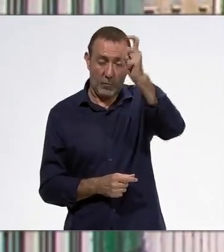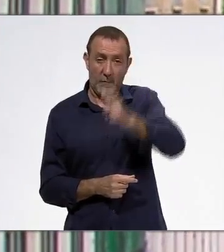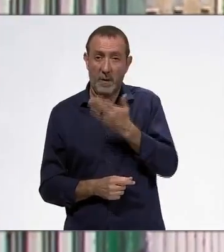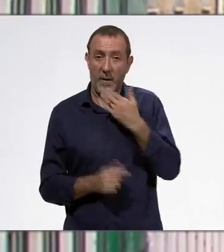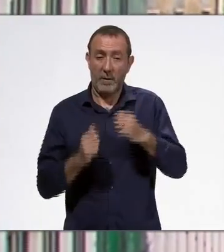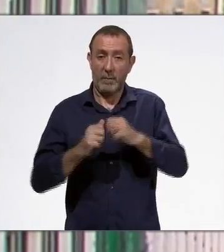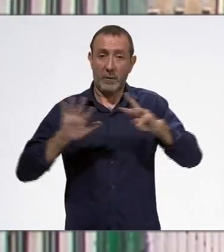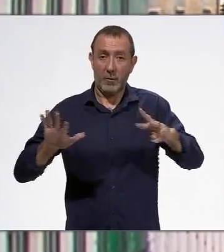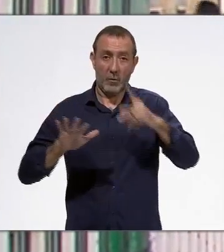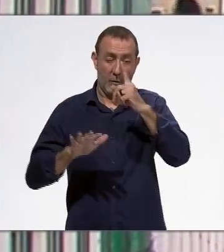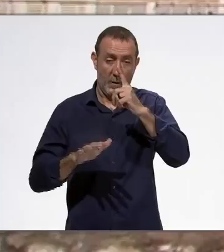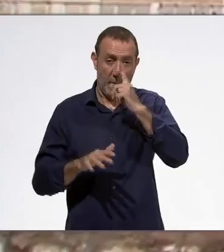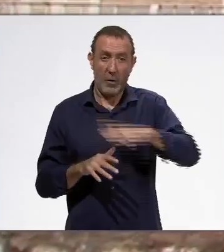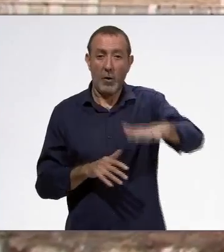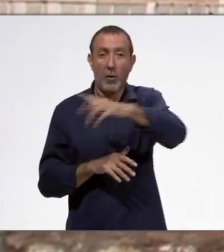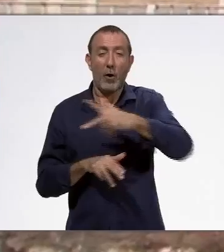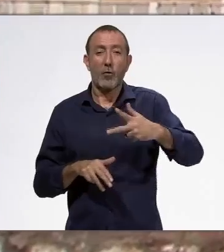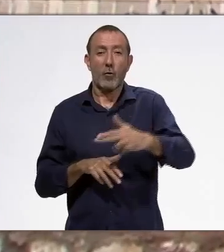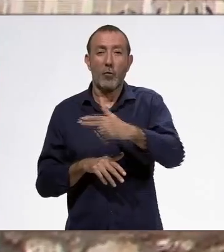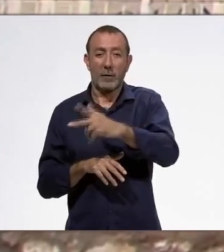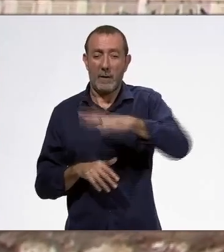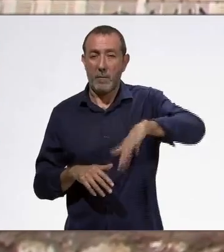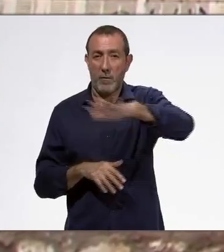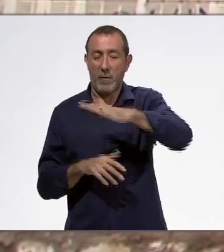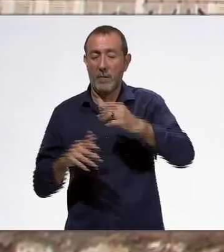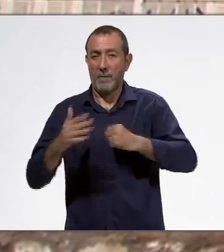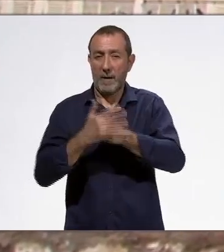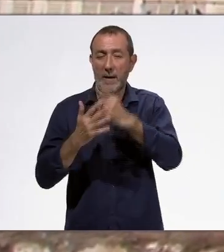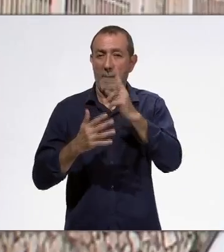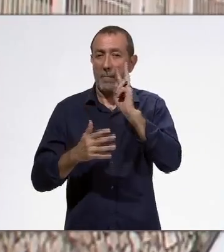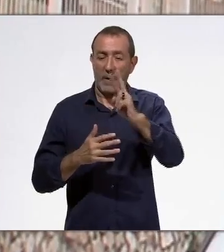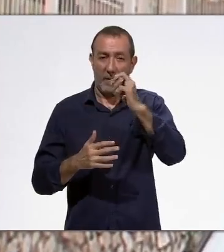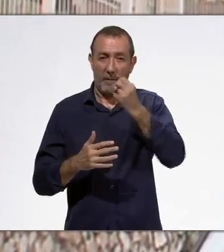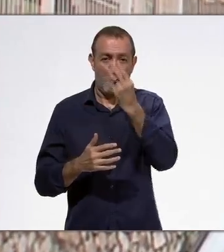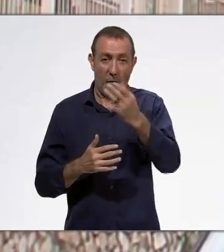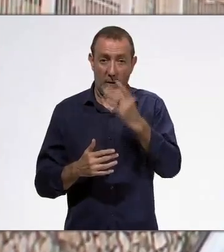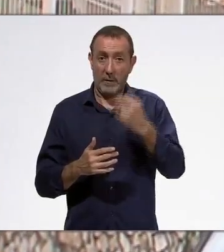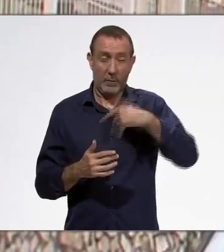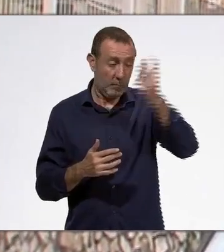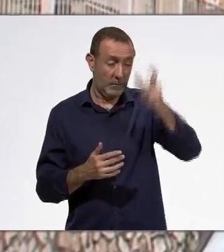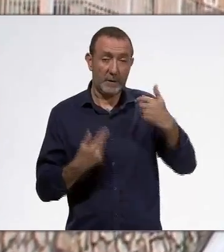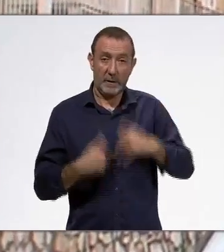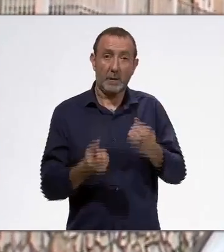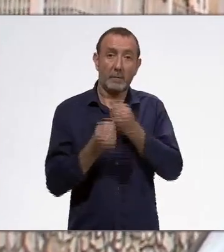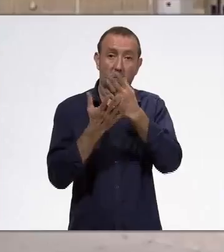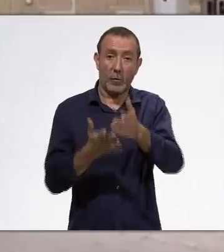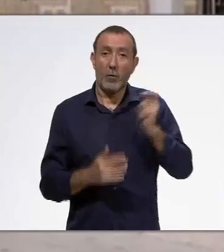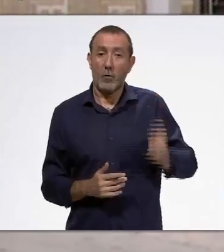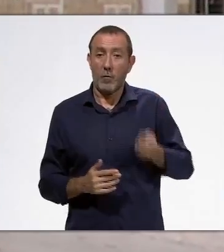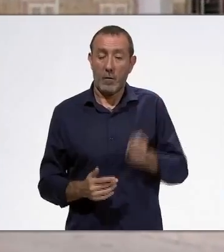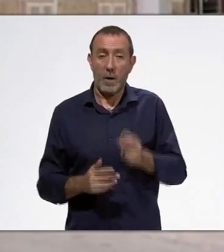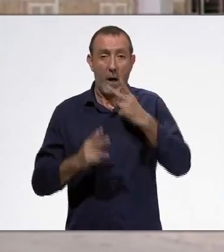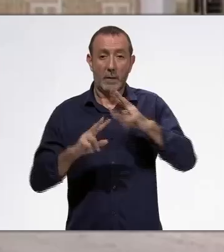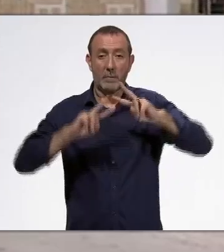28 años en La Barriada de la corta el pasado lunes el arrestado que ya que ha prestado declaración ante el juez